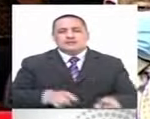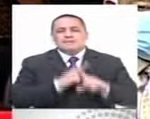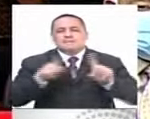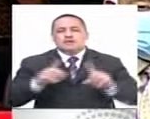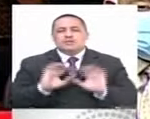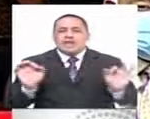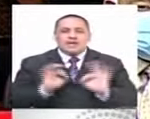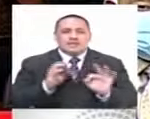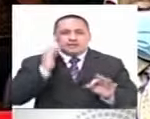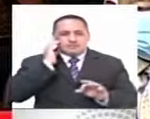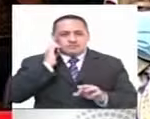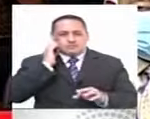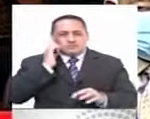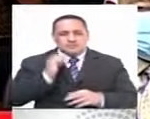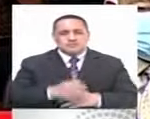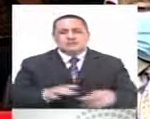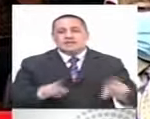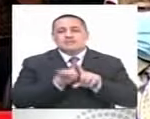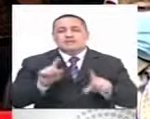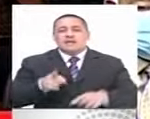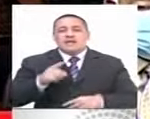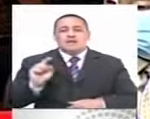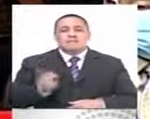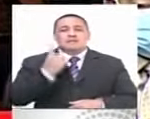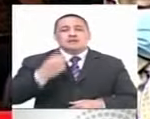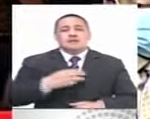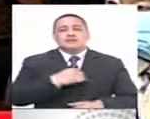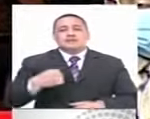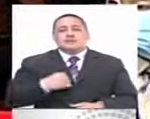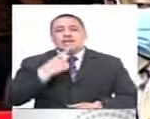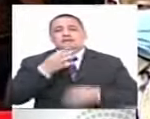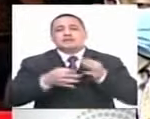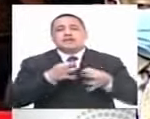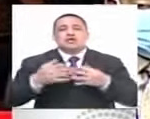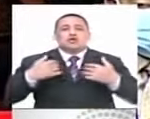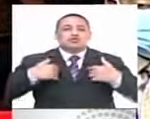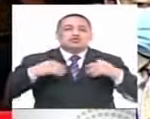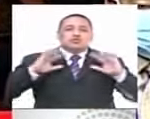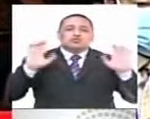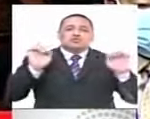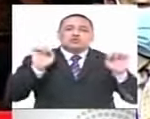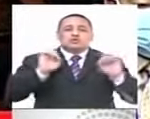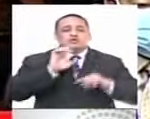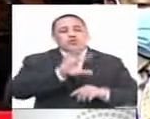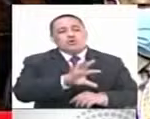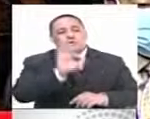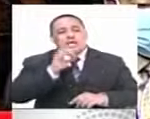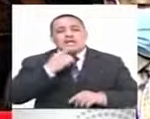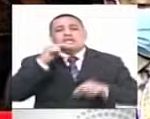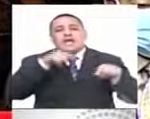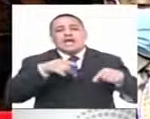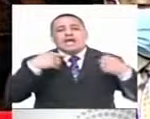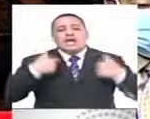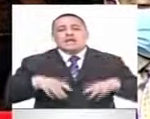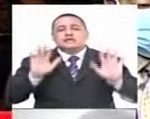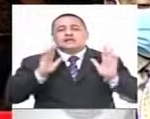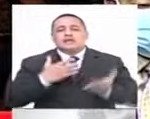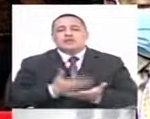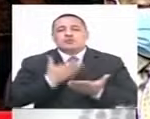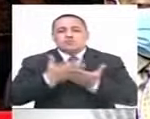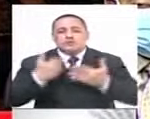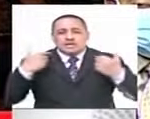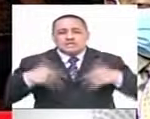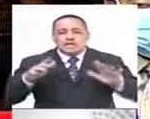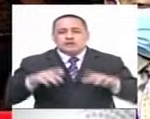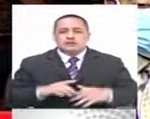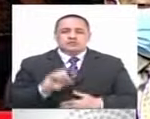nada. La primera ministra nos dirá, es que yo no escogí, es que estaban ahí, es que las propuestas estaban ahí.